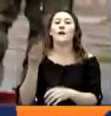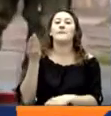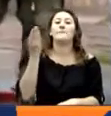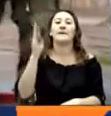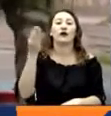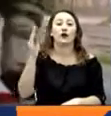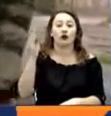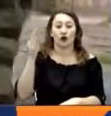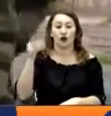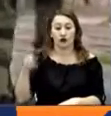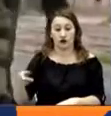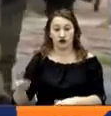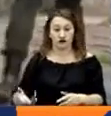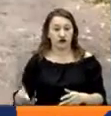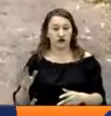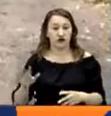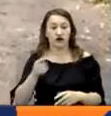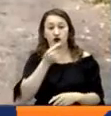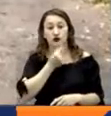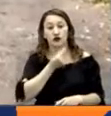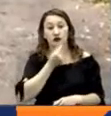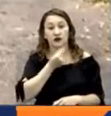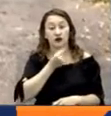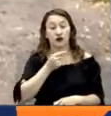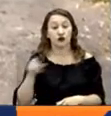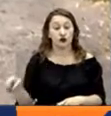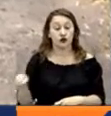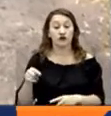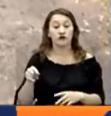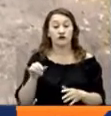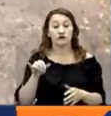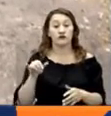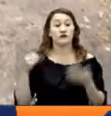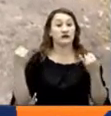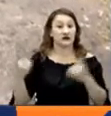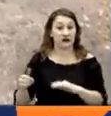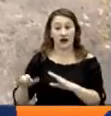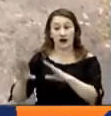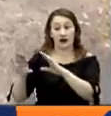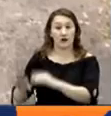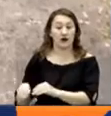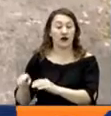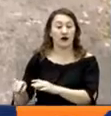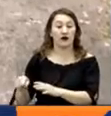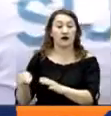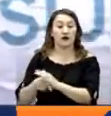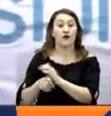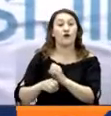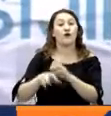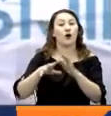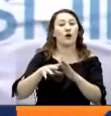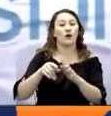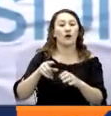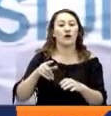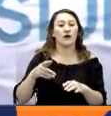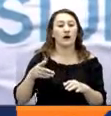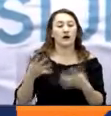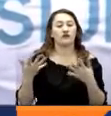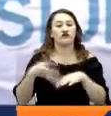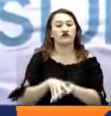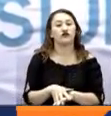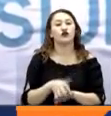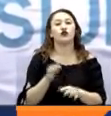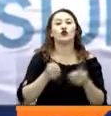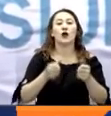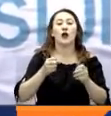establecimiento público aquí en el sector de Teusaquillo. Ha indicado la policía que ya fue desactivado este elemento, que tenía una mezcla de